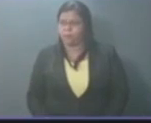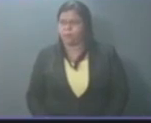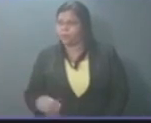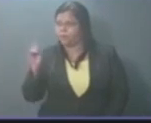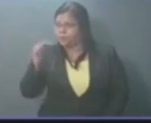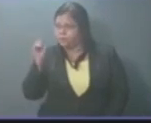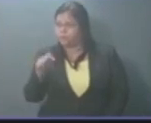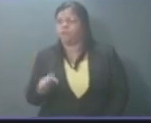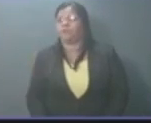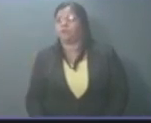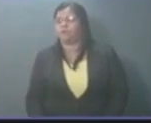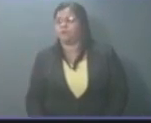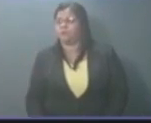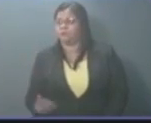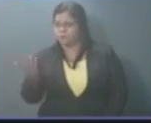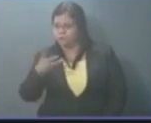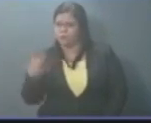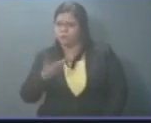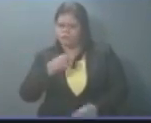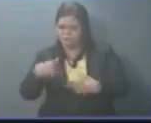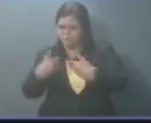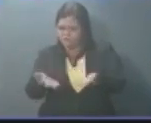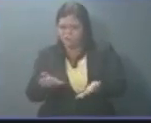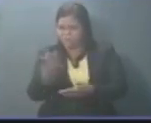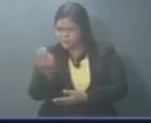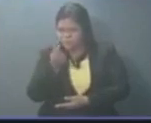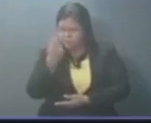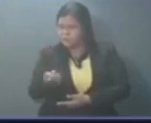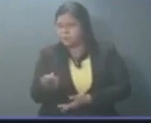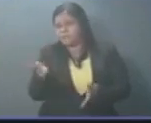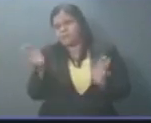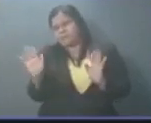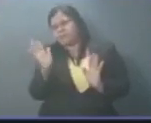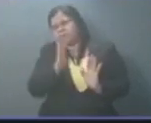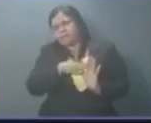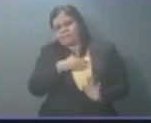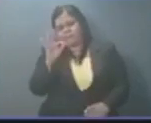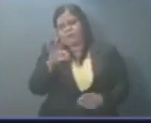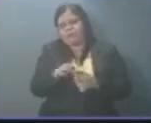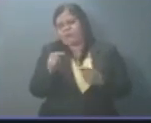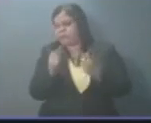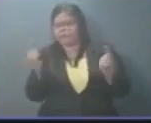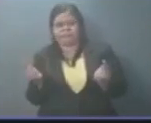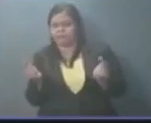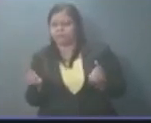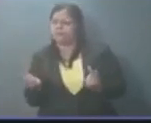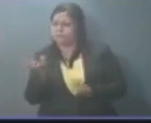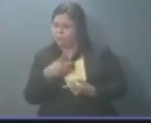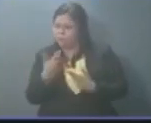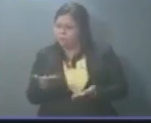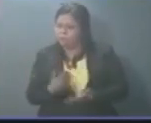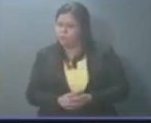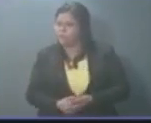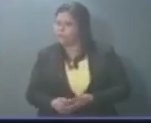Esto es lo que estamos premiando. Bueno, yo por supuesto que voy a votar en contra. Esto es lo que estamos premiando.